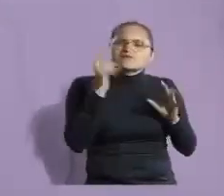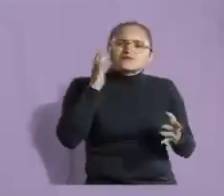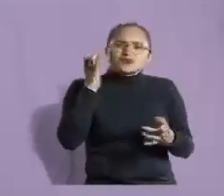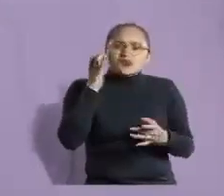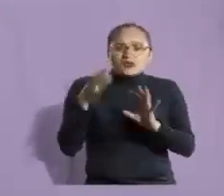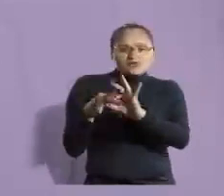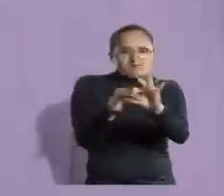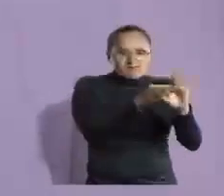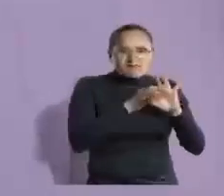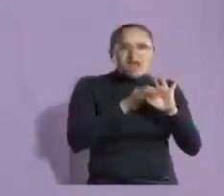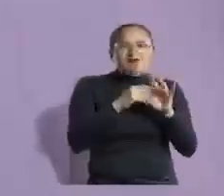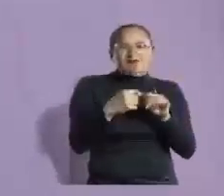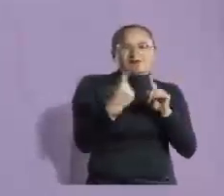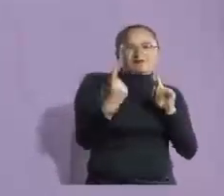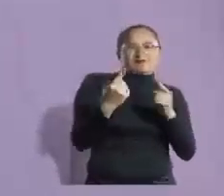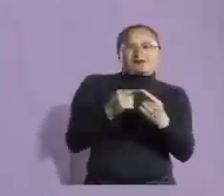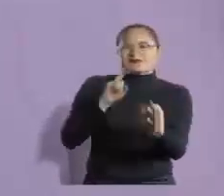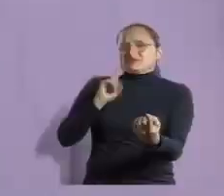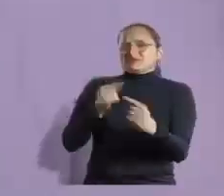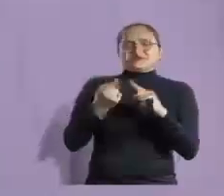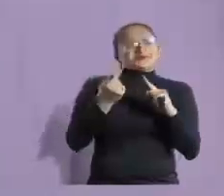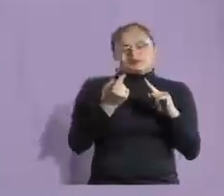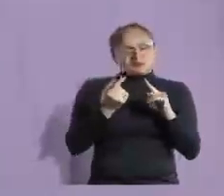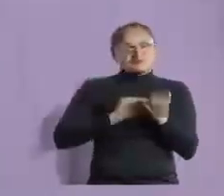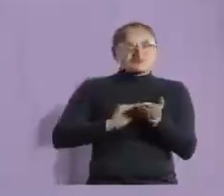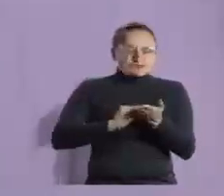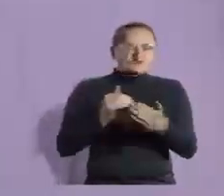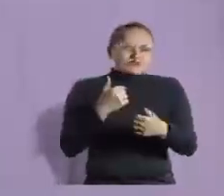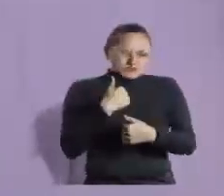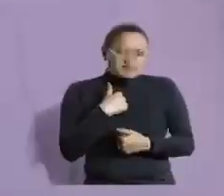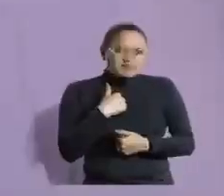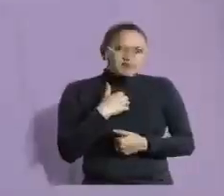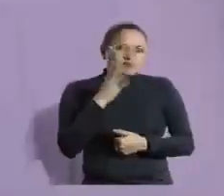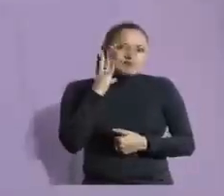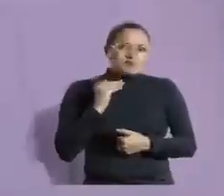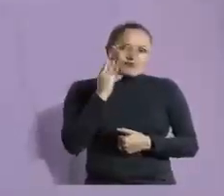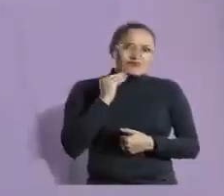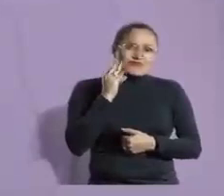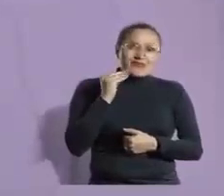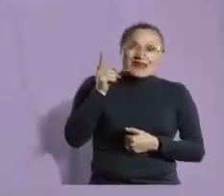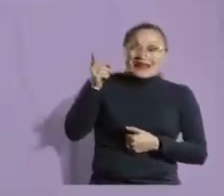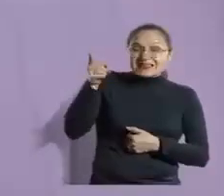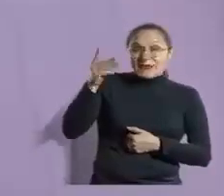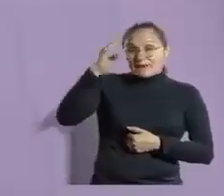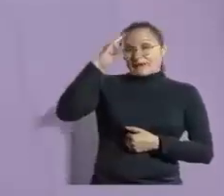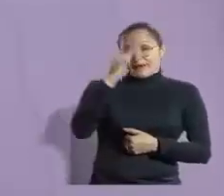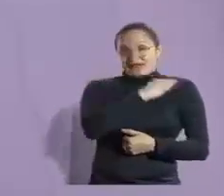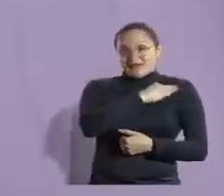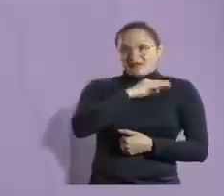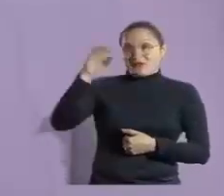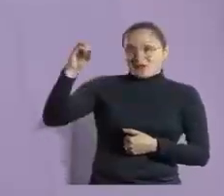esas asperezas lastimosamente en mi experiencia como víctima como hijo de un militar desaparecido he sido